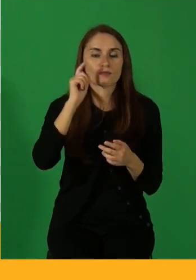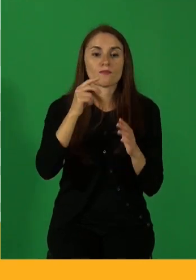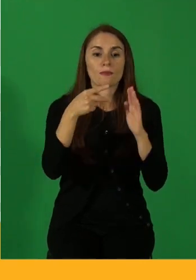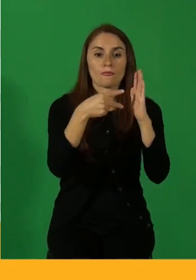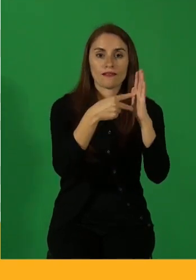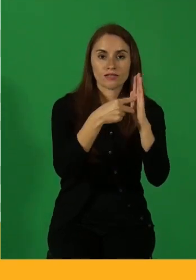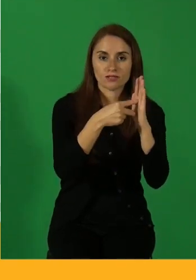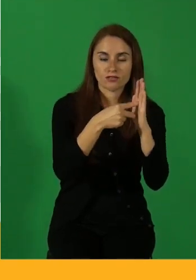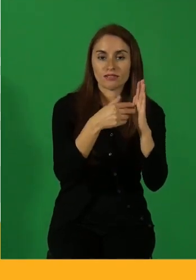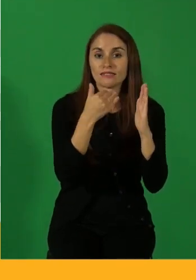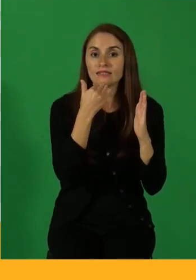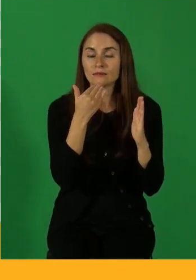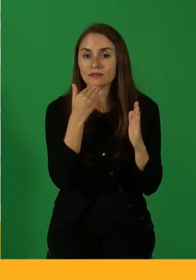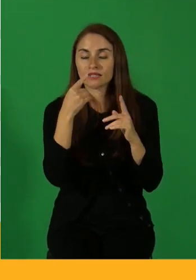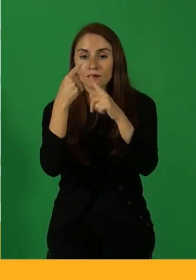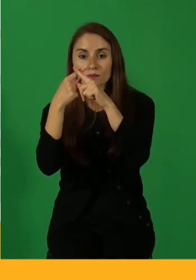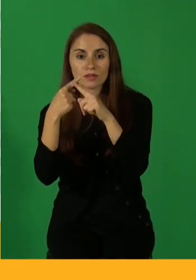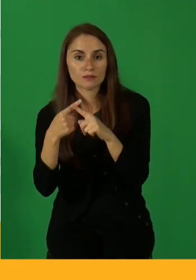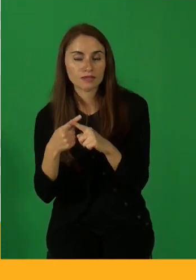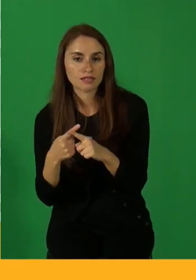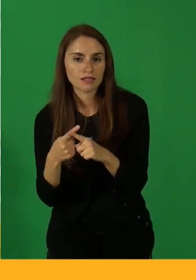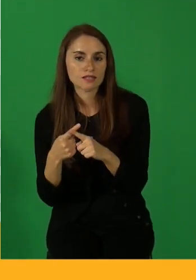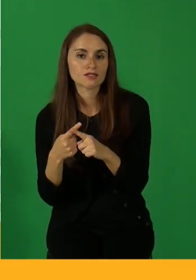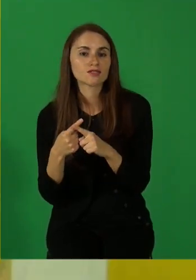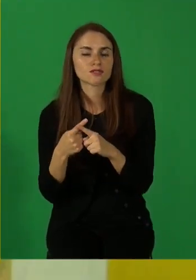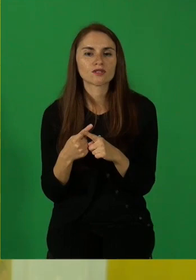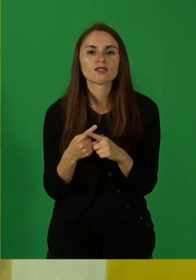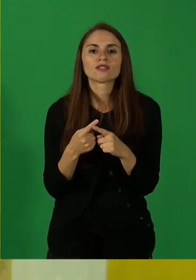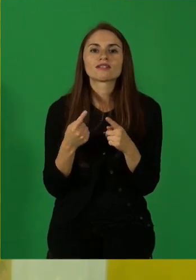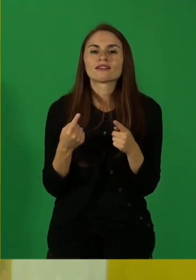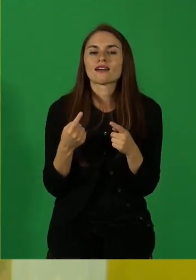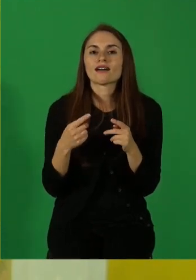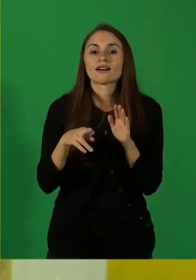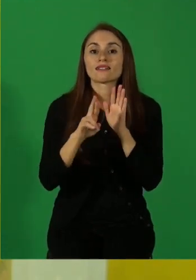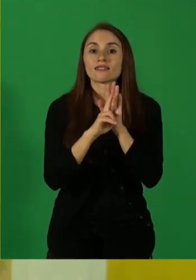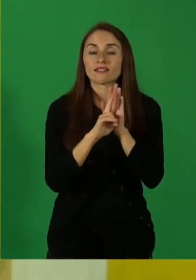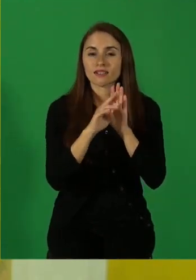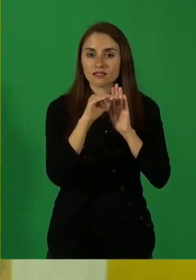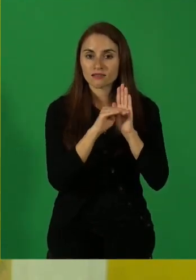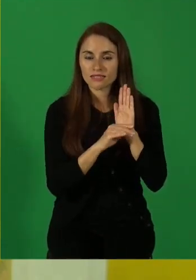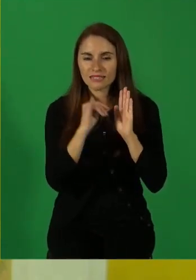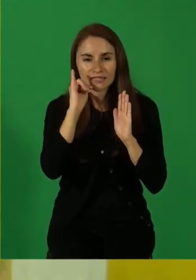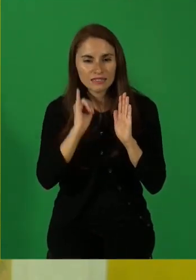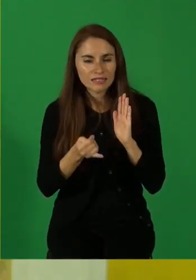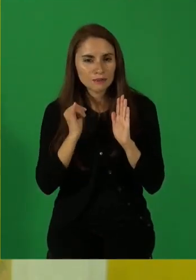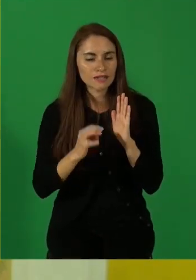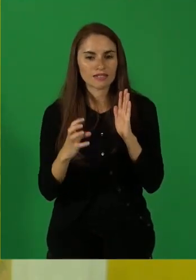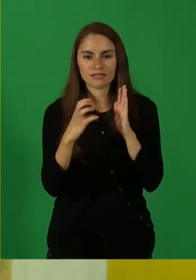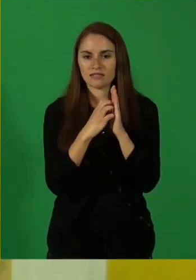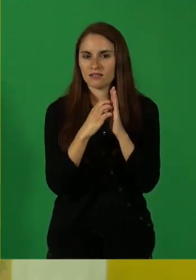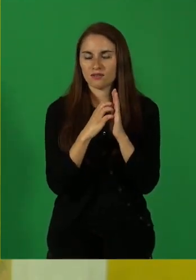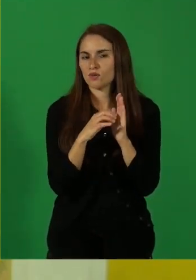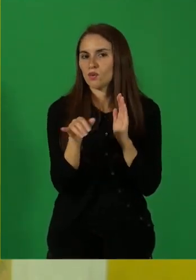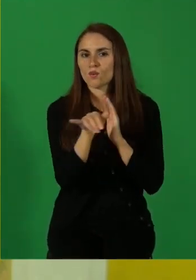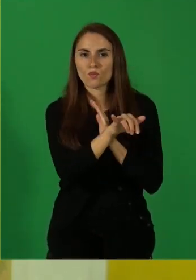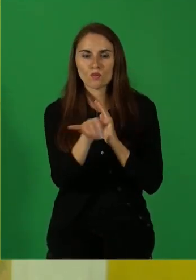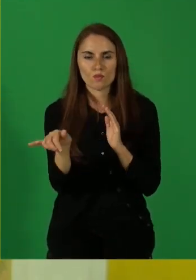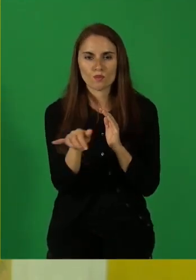división como en la multiplicación de números enteros, la regla general de los signos sirve para ambas.